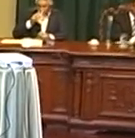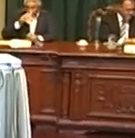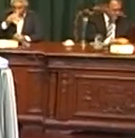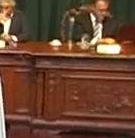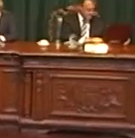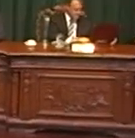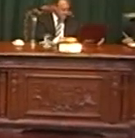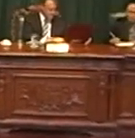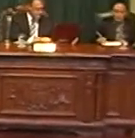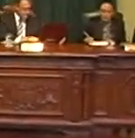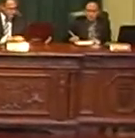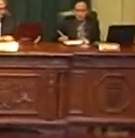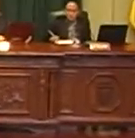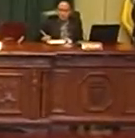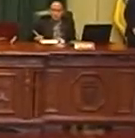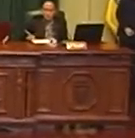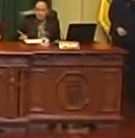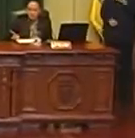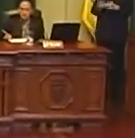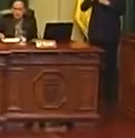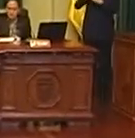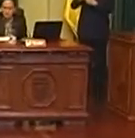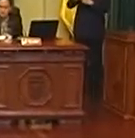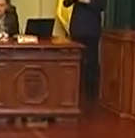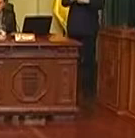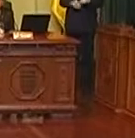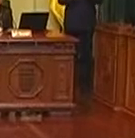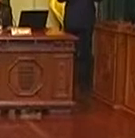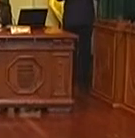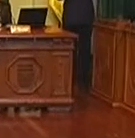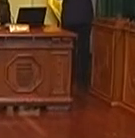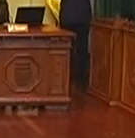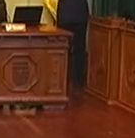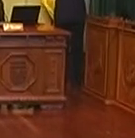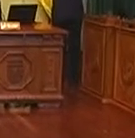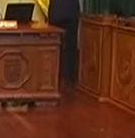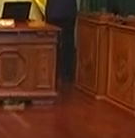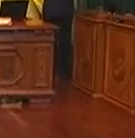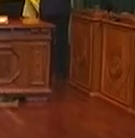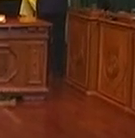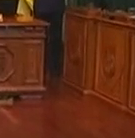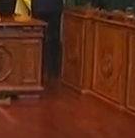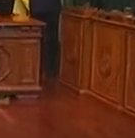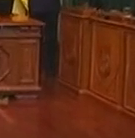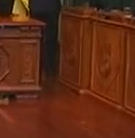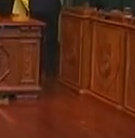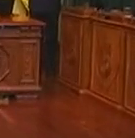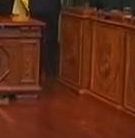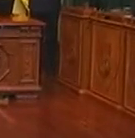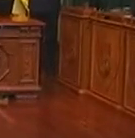Presente. Señor Marlo Ángues Bambaré, representante de la sociedad civil de la Junta Vecinal número 5B.